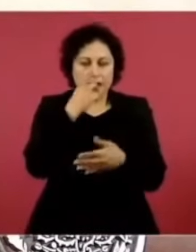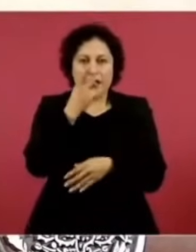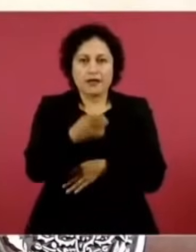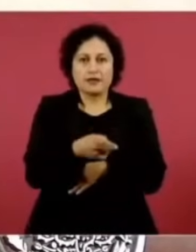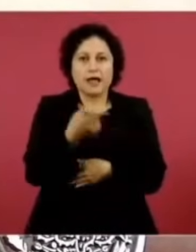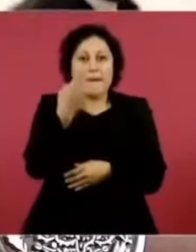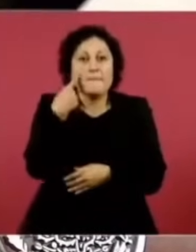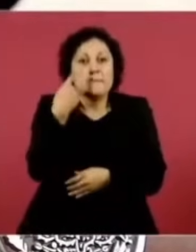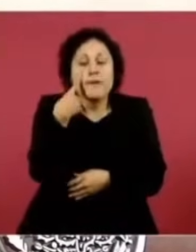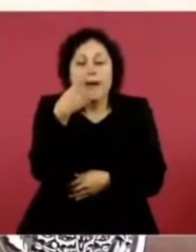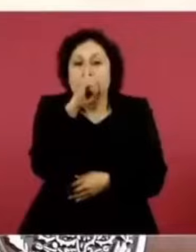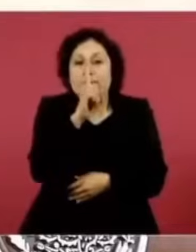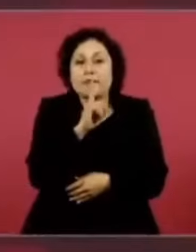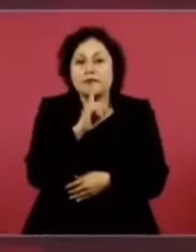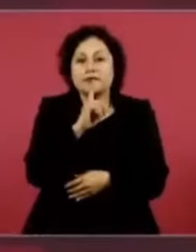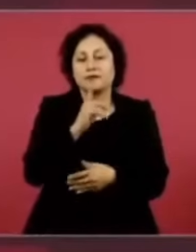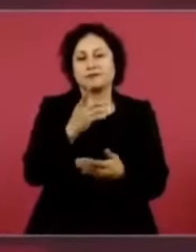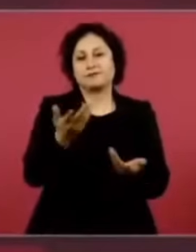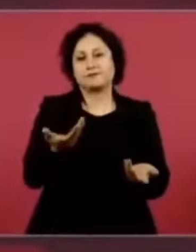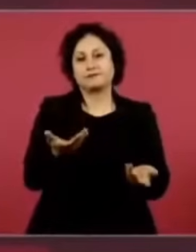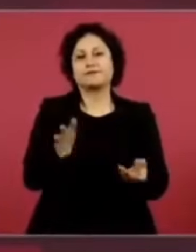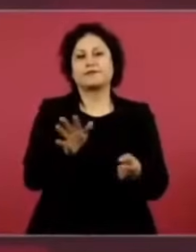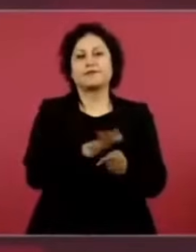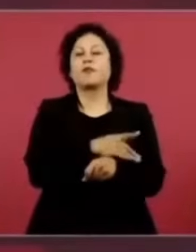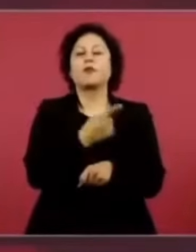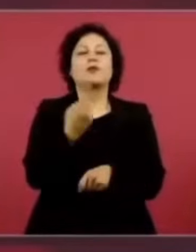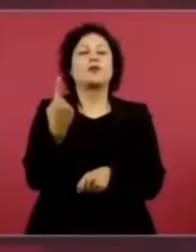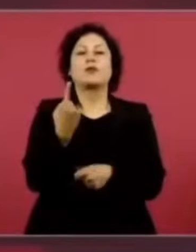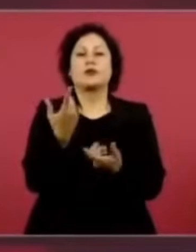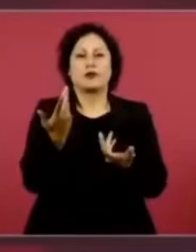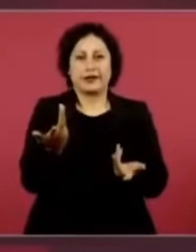Porque todavía está pintado